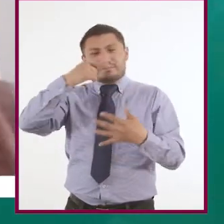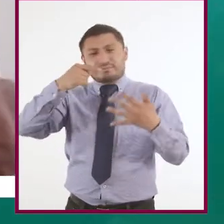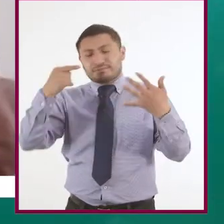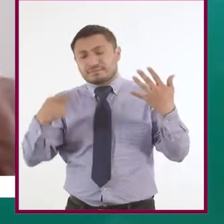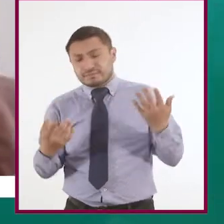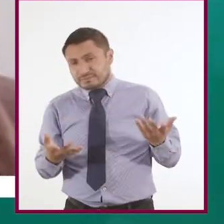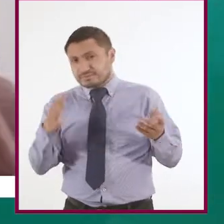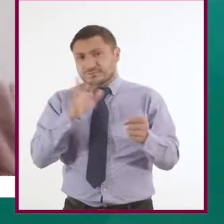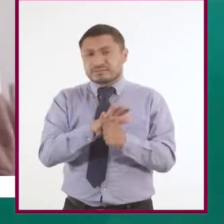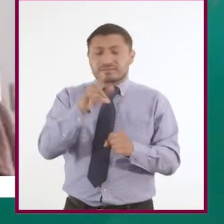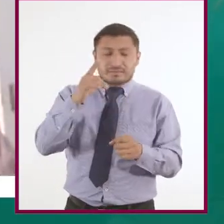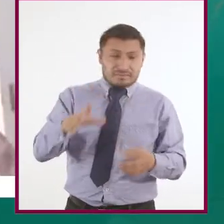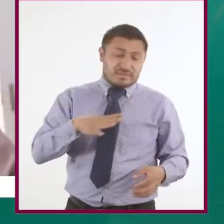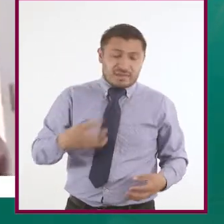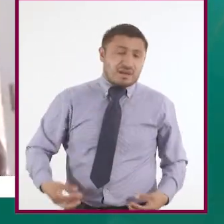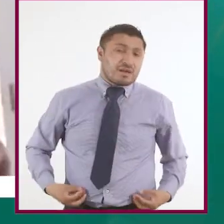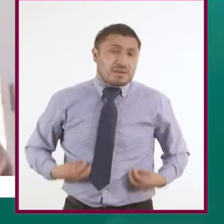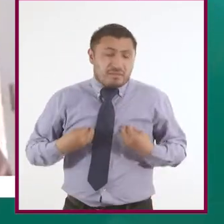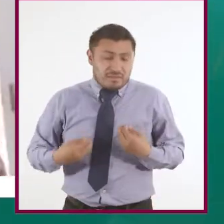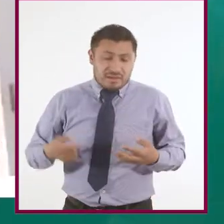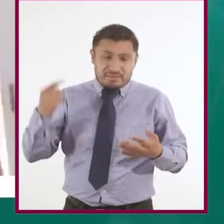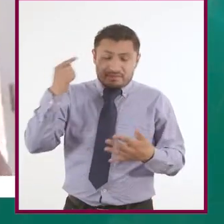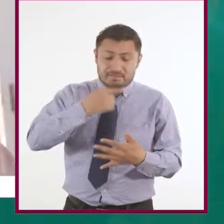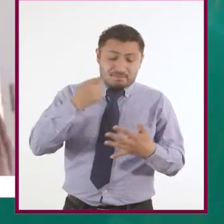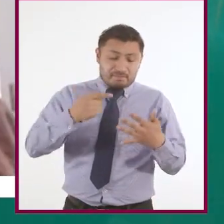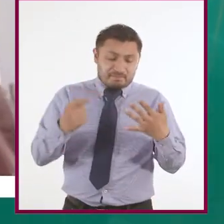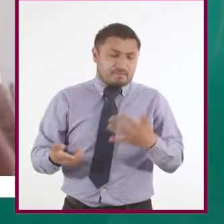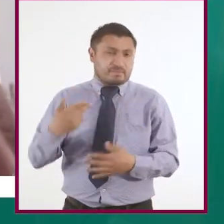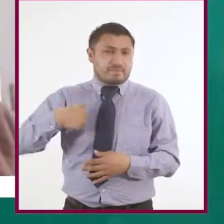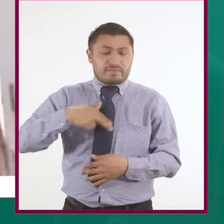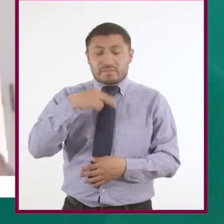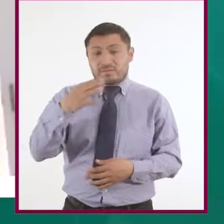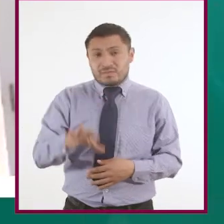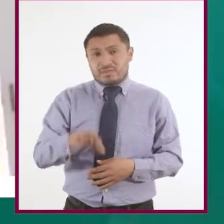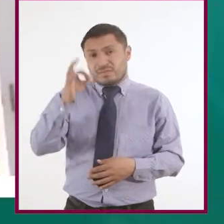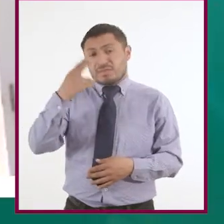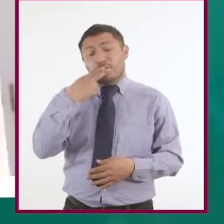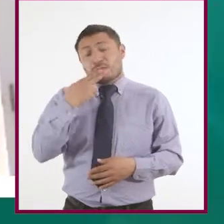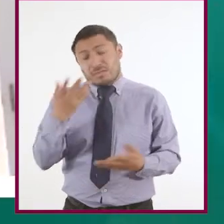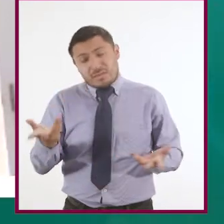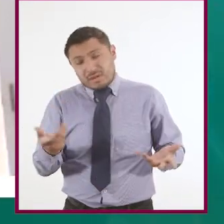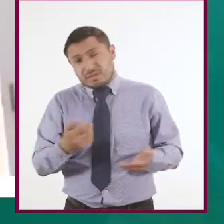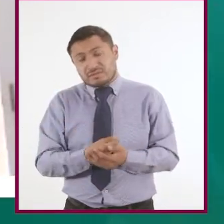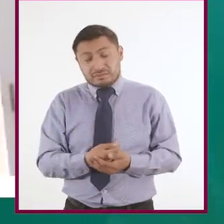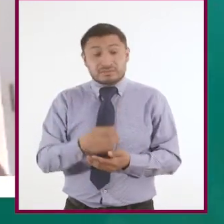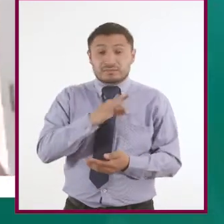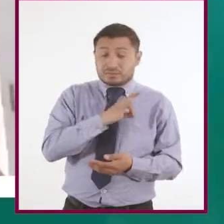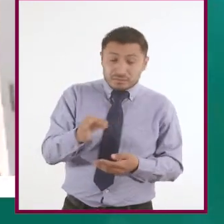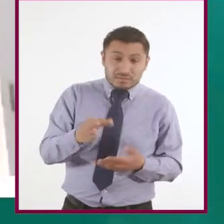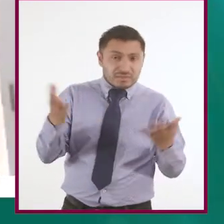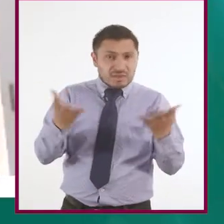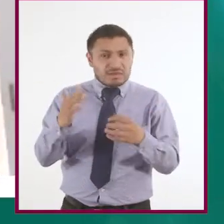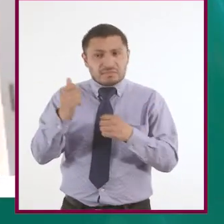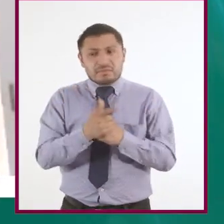que nos dio la vida, con las cartas que nos tocó jugar, es que nosotros podemos hacer